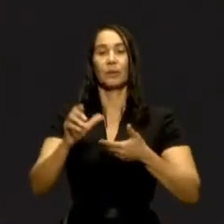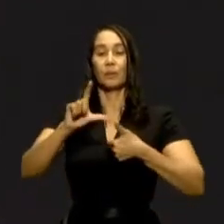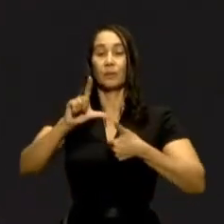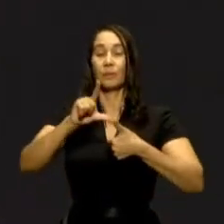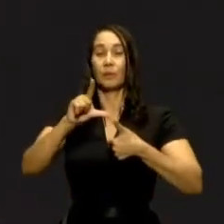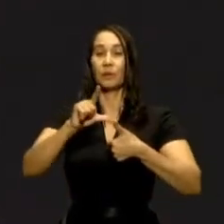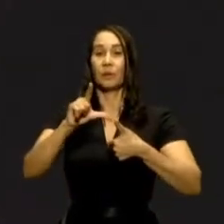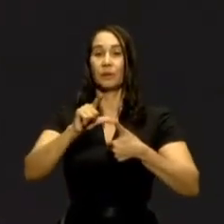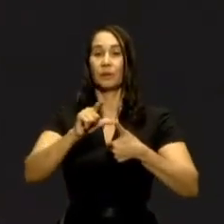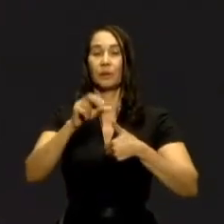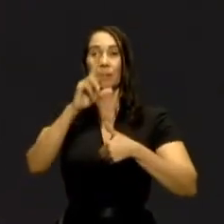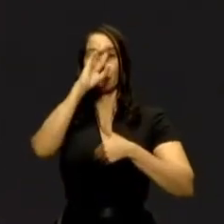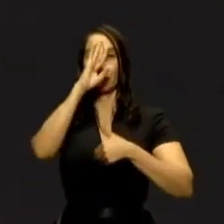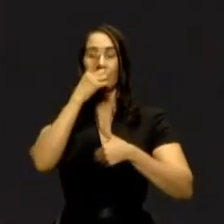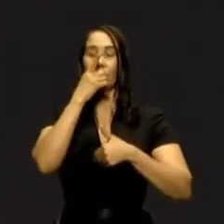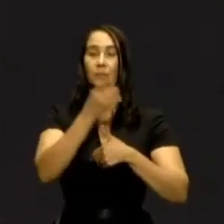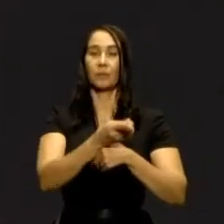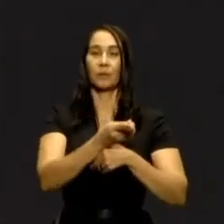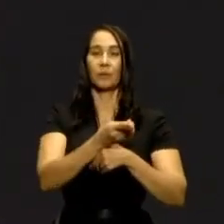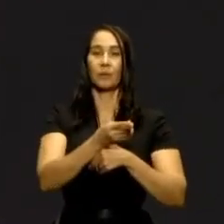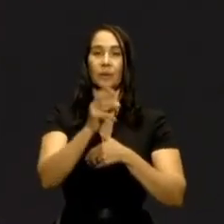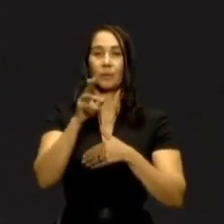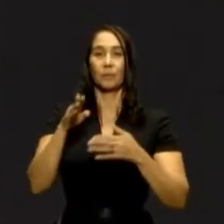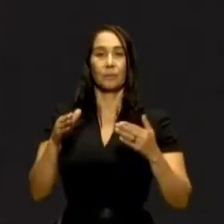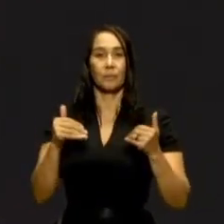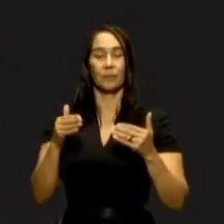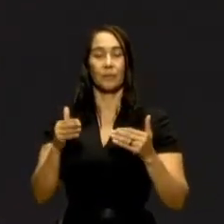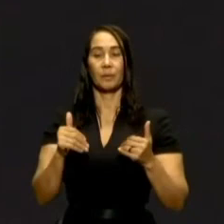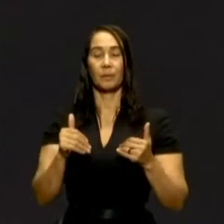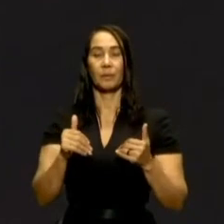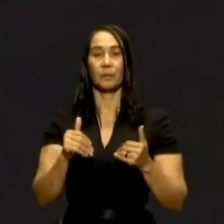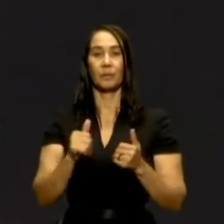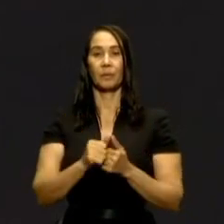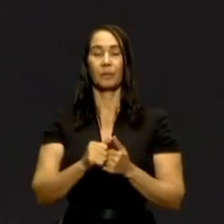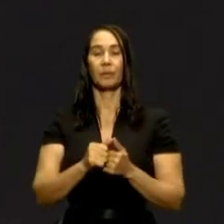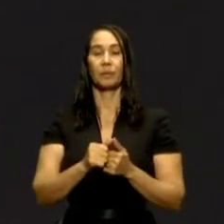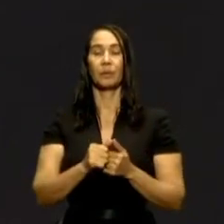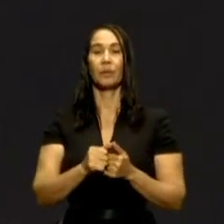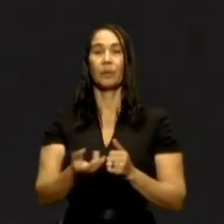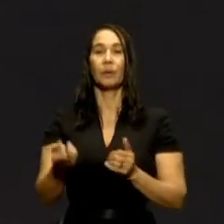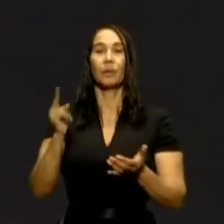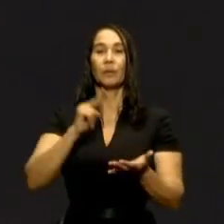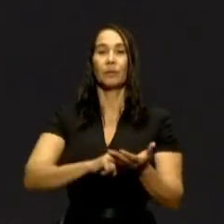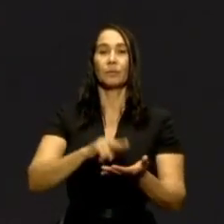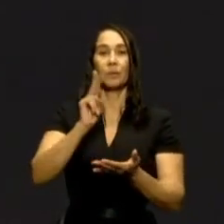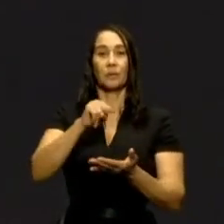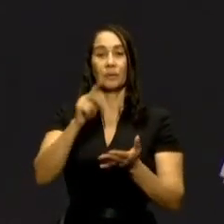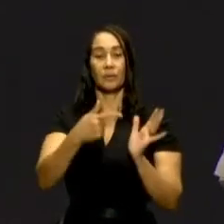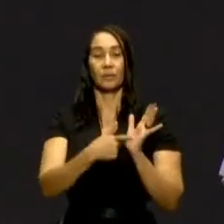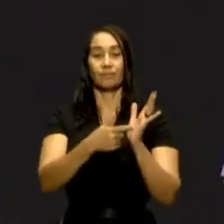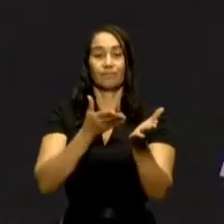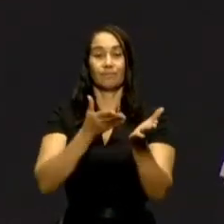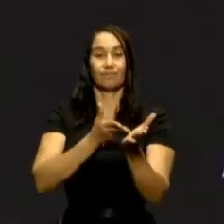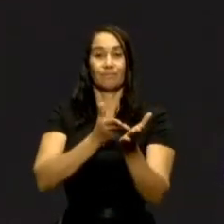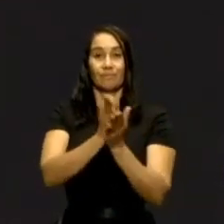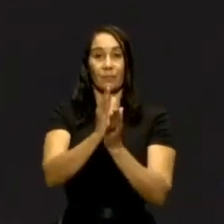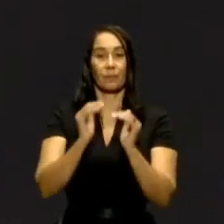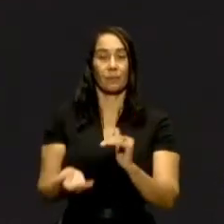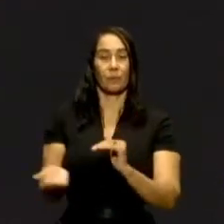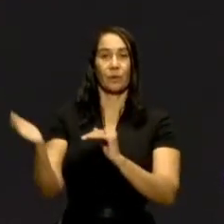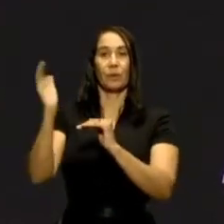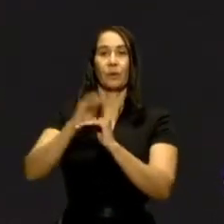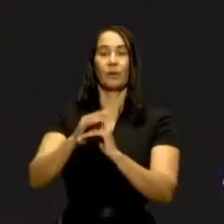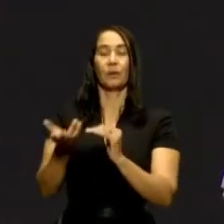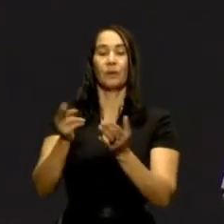Latina, que fueron República Dominicana y Panamá. El ciclo PISA 2022 ha mostrado un camino ascendente en